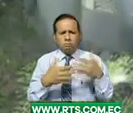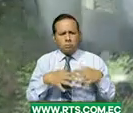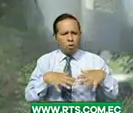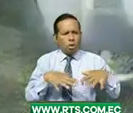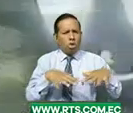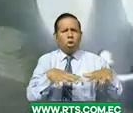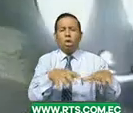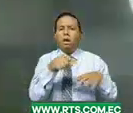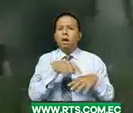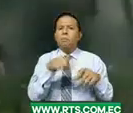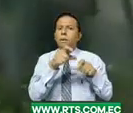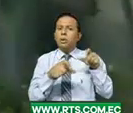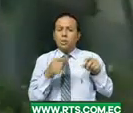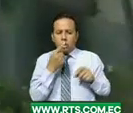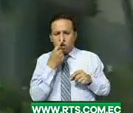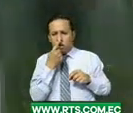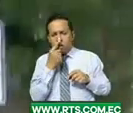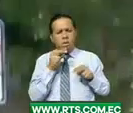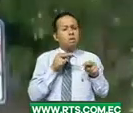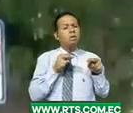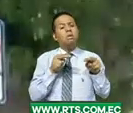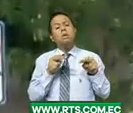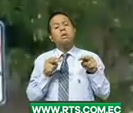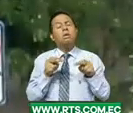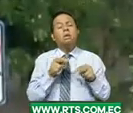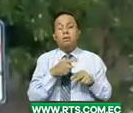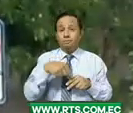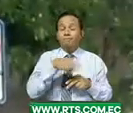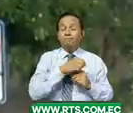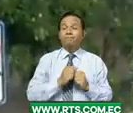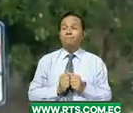atención tanto de vecinos y de personas que se encontraban en el lugar.